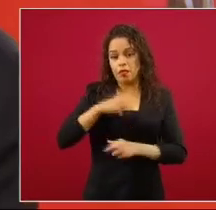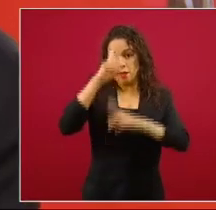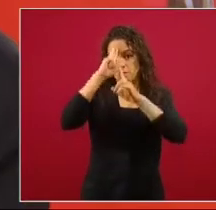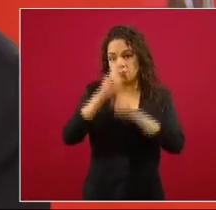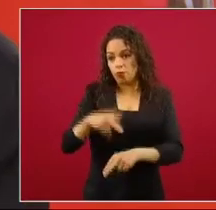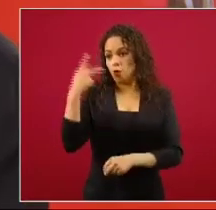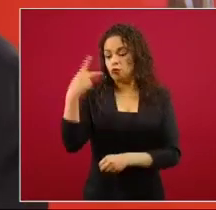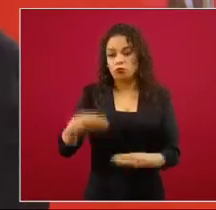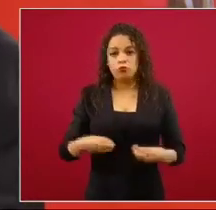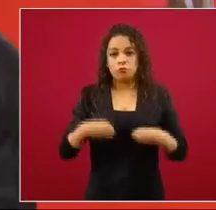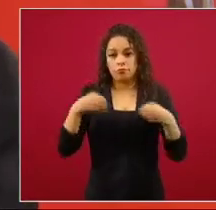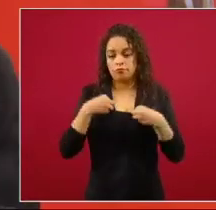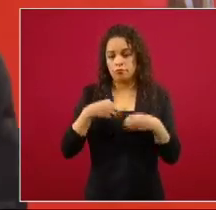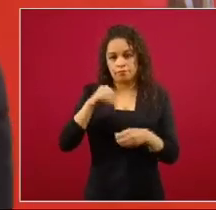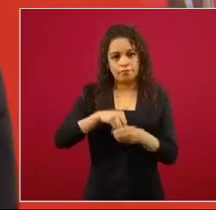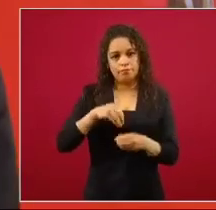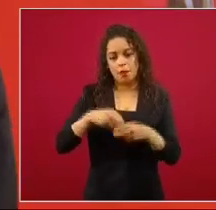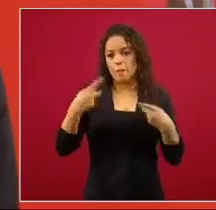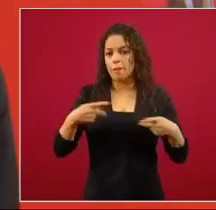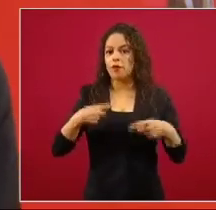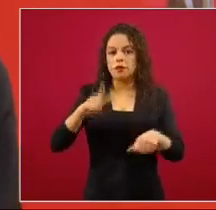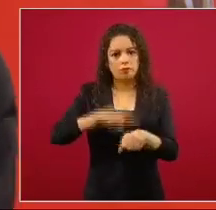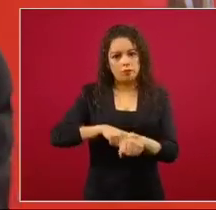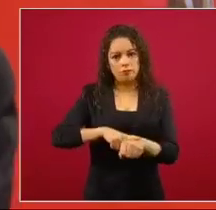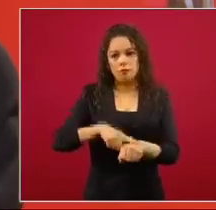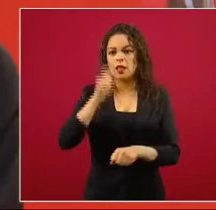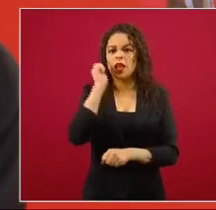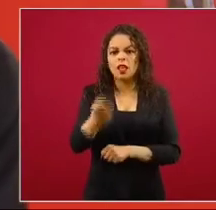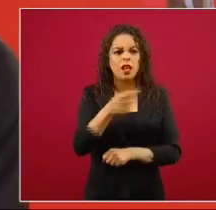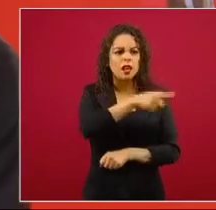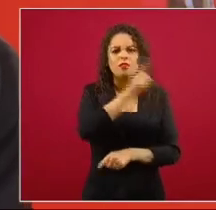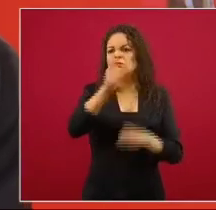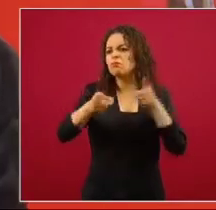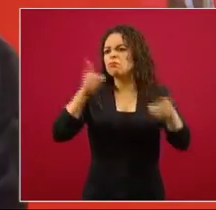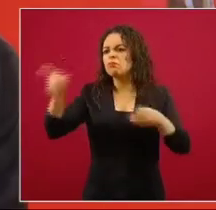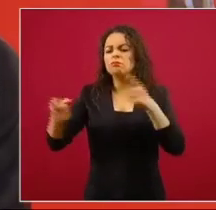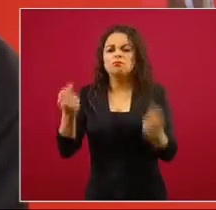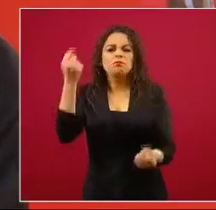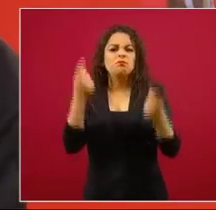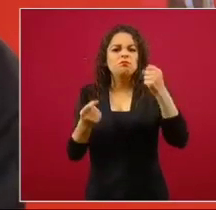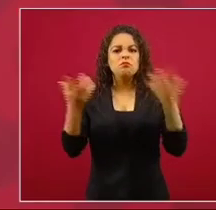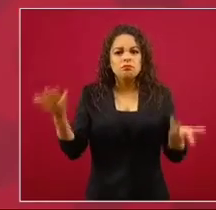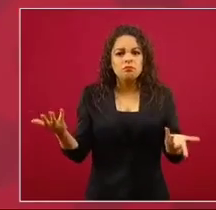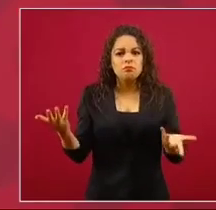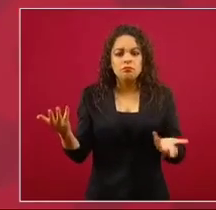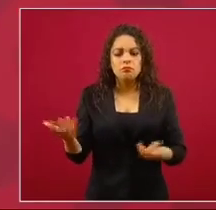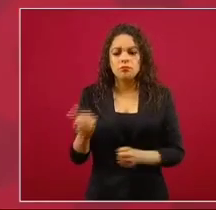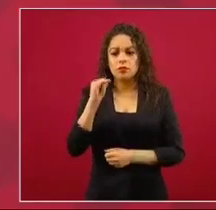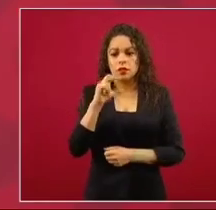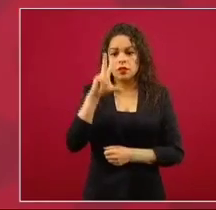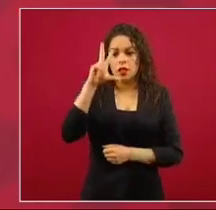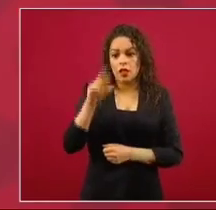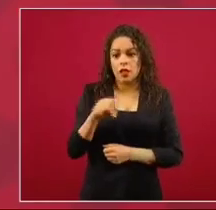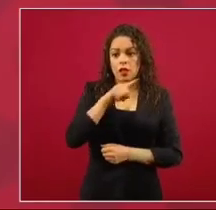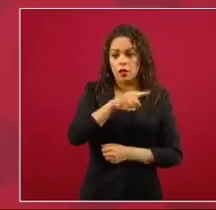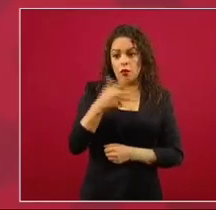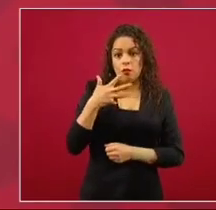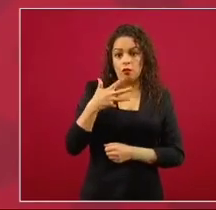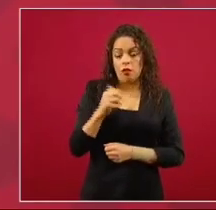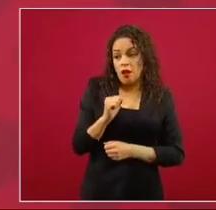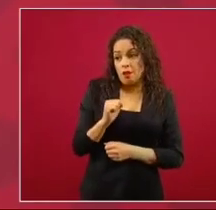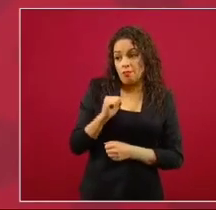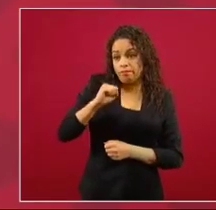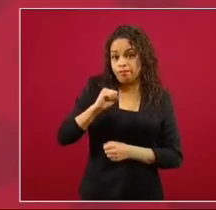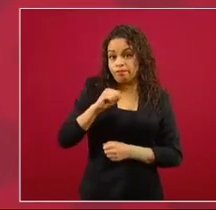estudios de casos y contactos son confidenciales, se trate de quien se trate, no tiene nada que ver con que tengan o no privilegios, ya lo he dicho, no